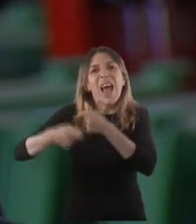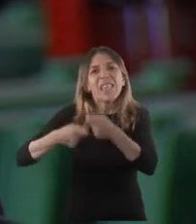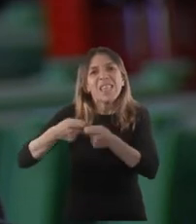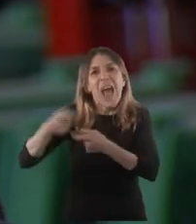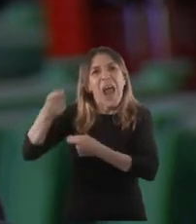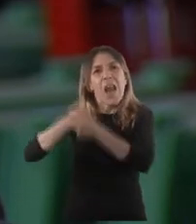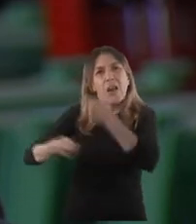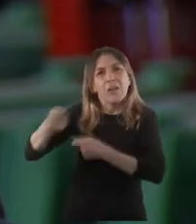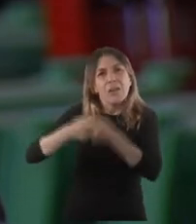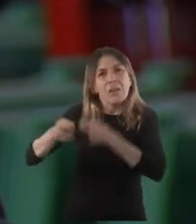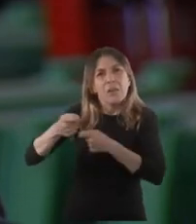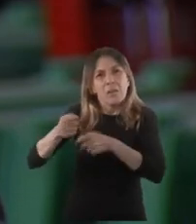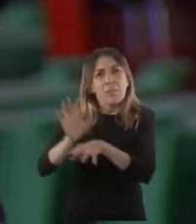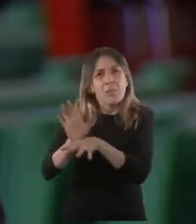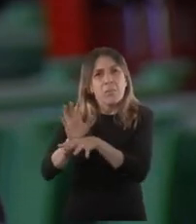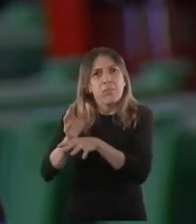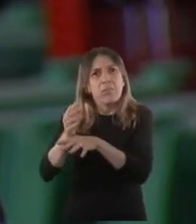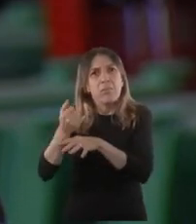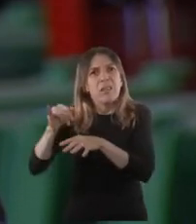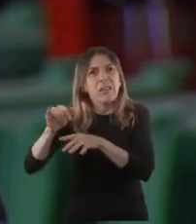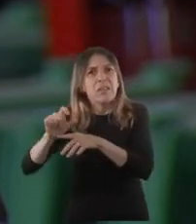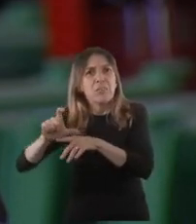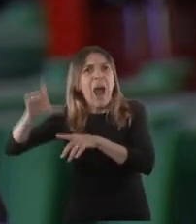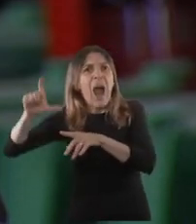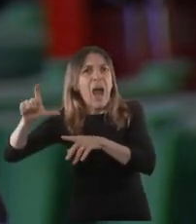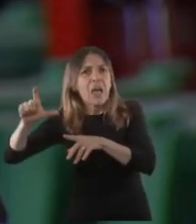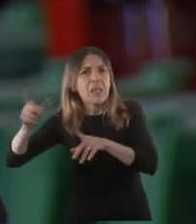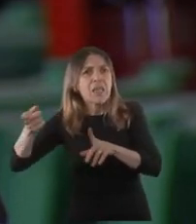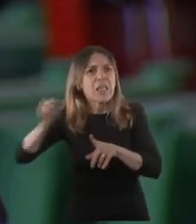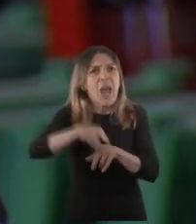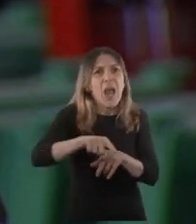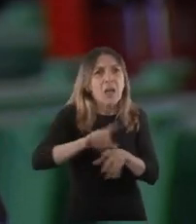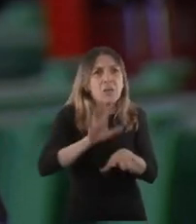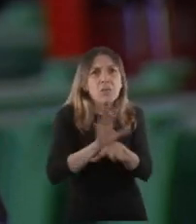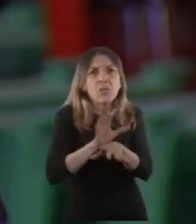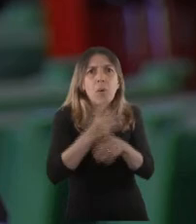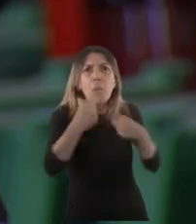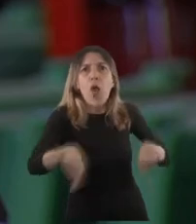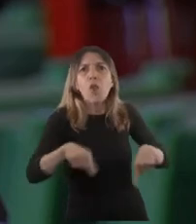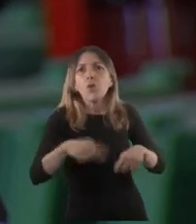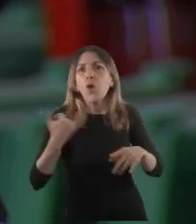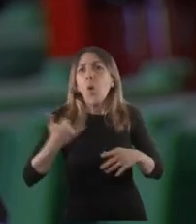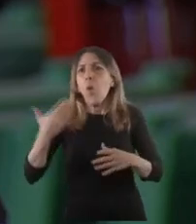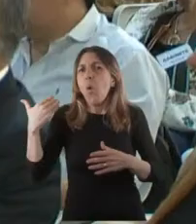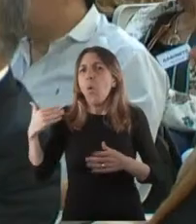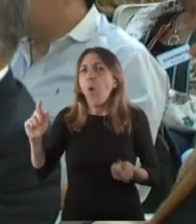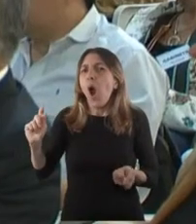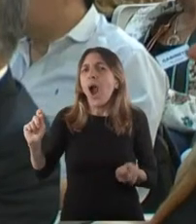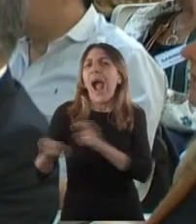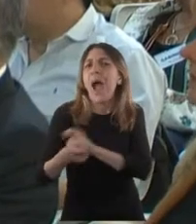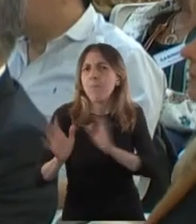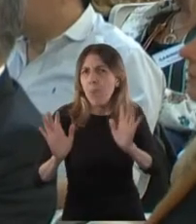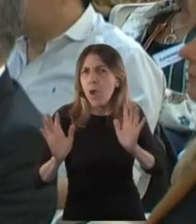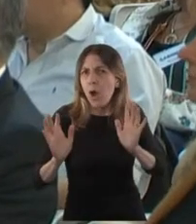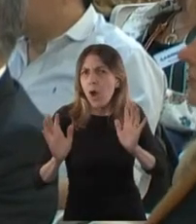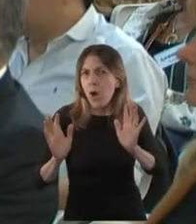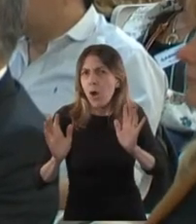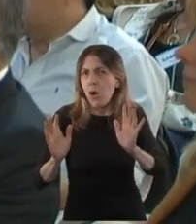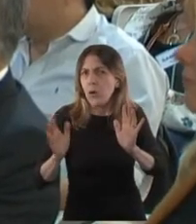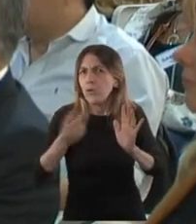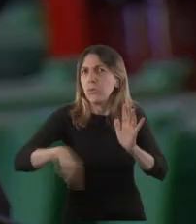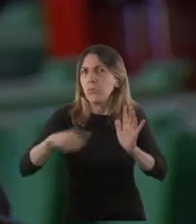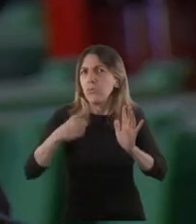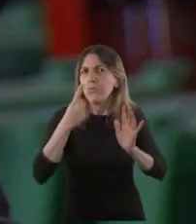lo financiero por encima de lo productivo, tuvimos todo un cambio que se vio reflejado. Acá en